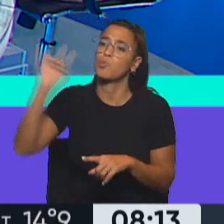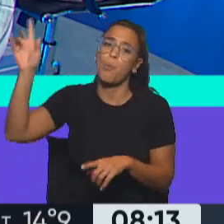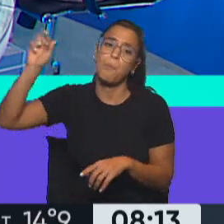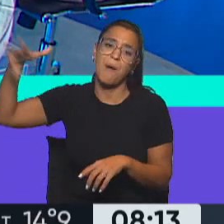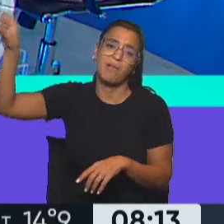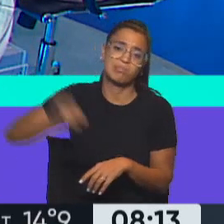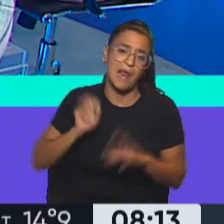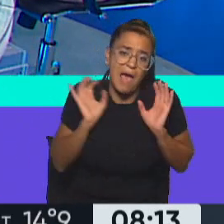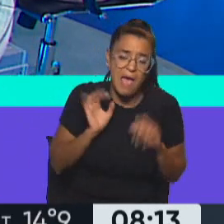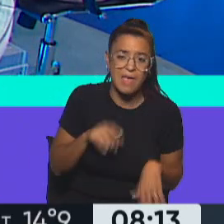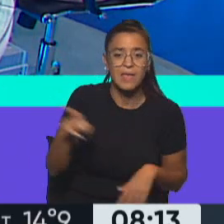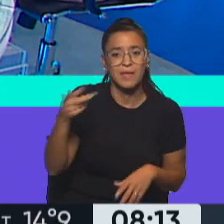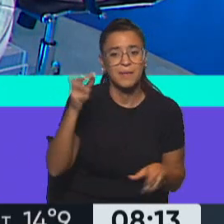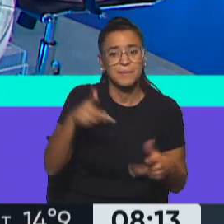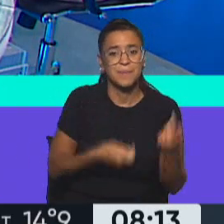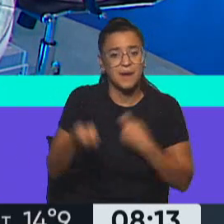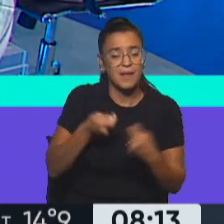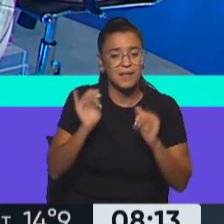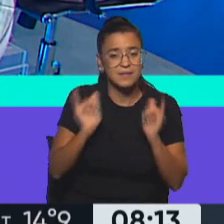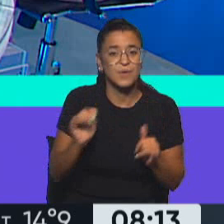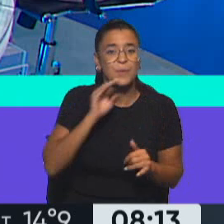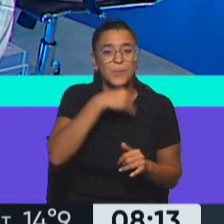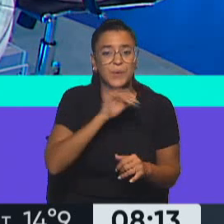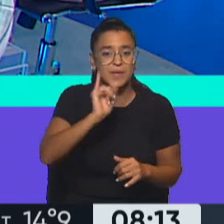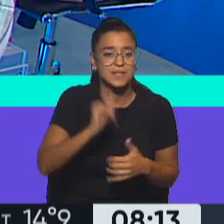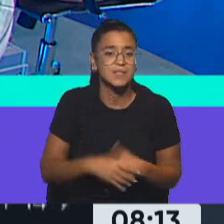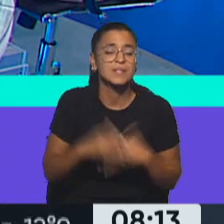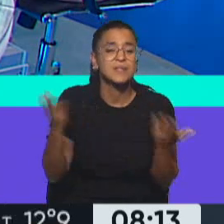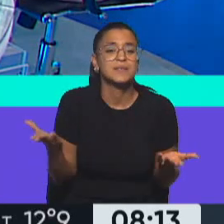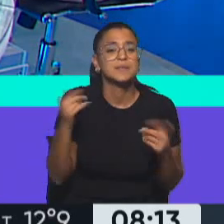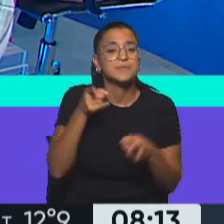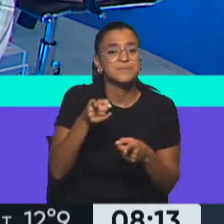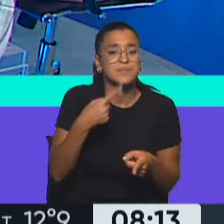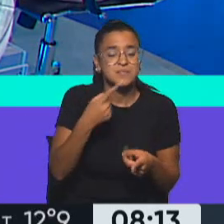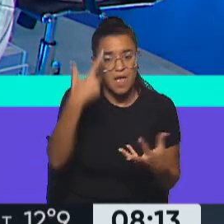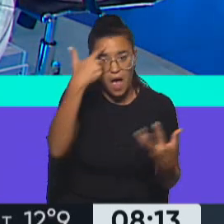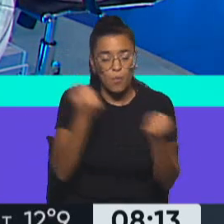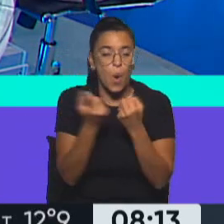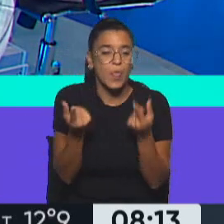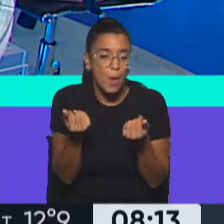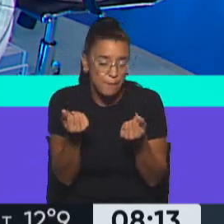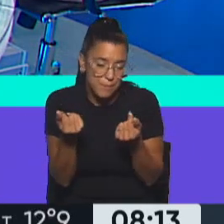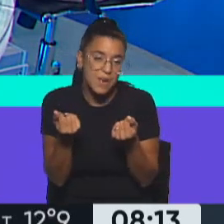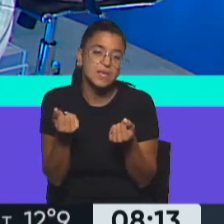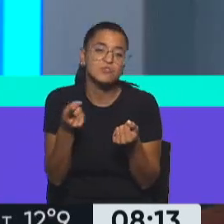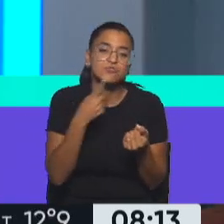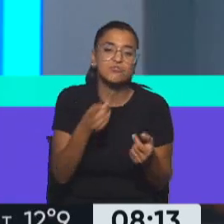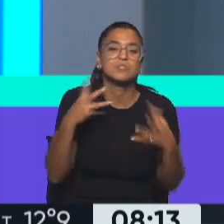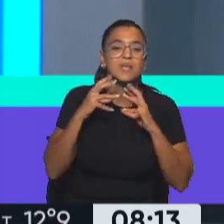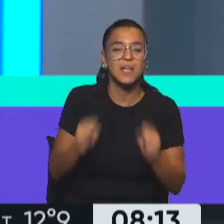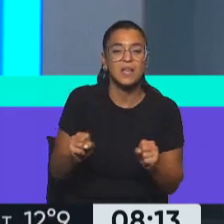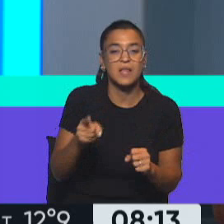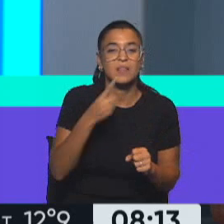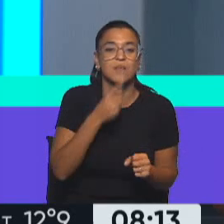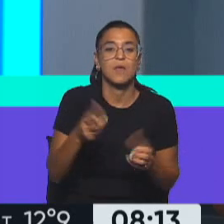pan directamente. Y eso que tiene panadería, ¿no? Claro, tal cual. O el vino. Mira, que bueno, O sea, podría ser Gastón, más caro. ese acuerdo de precios que se había llevado con la Secretaría de Comercio de vender